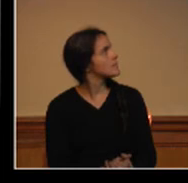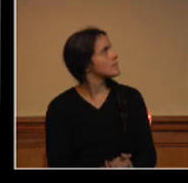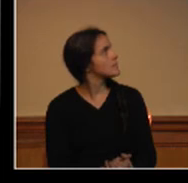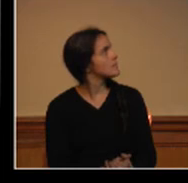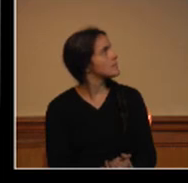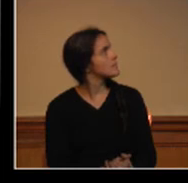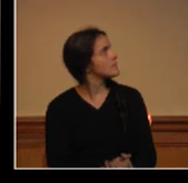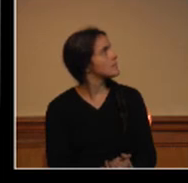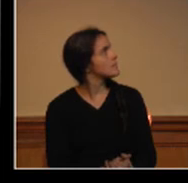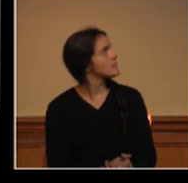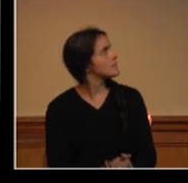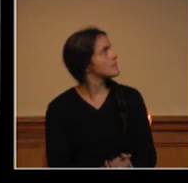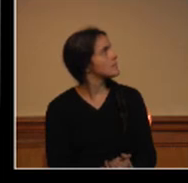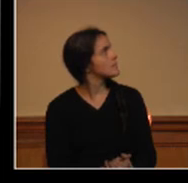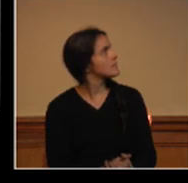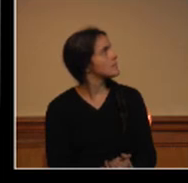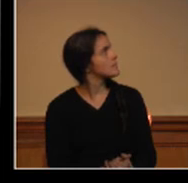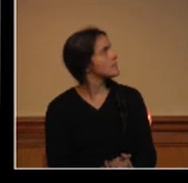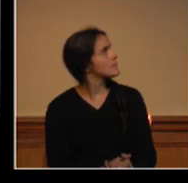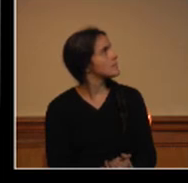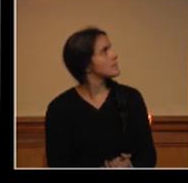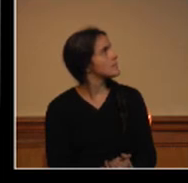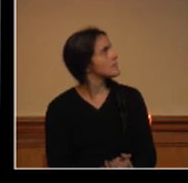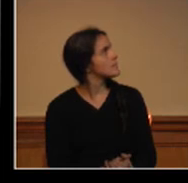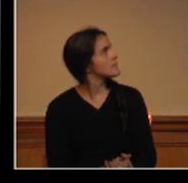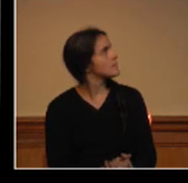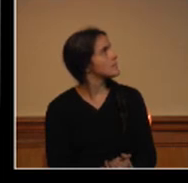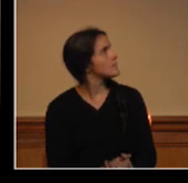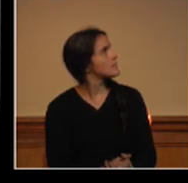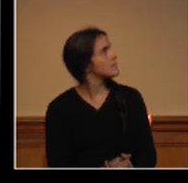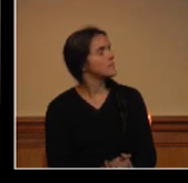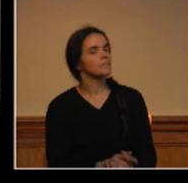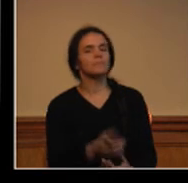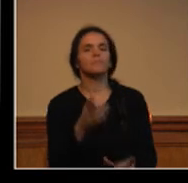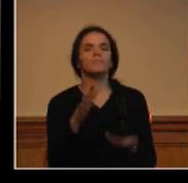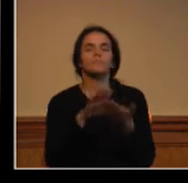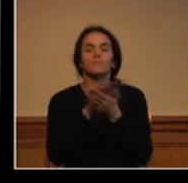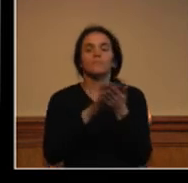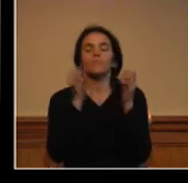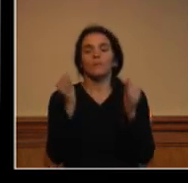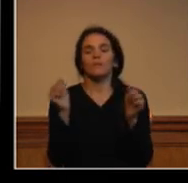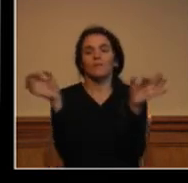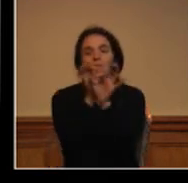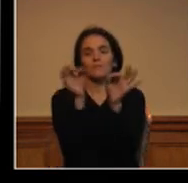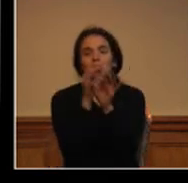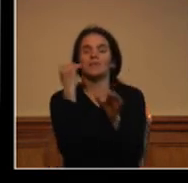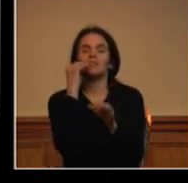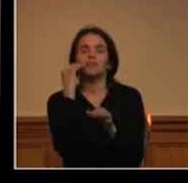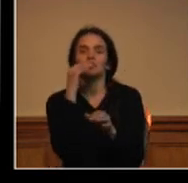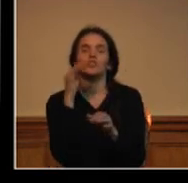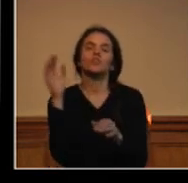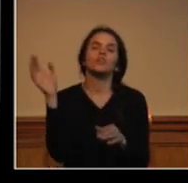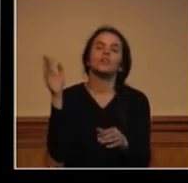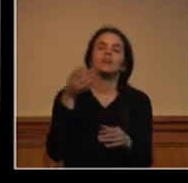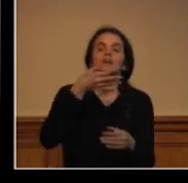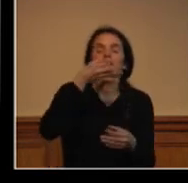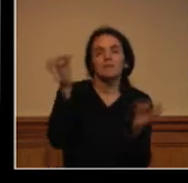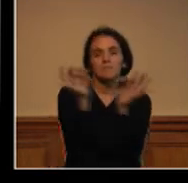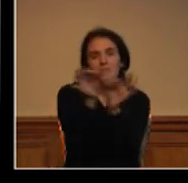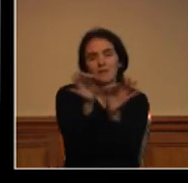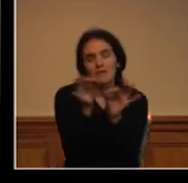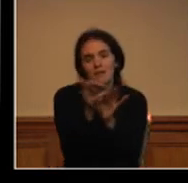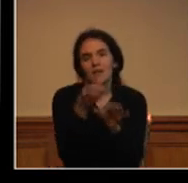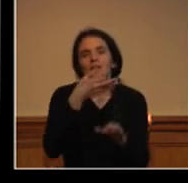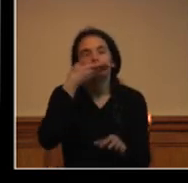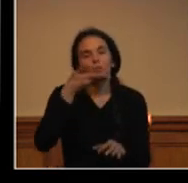Podemos sacarle el color también. Esto nos sirve para darle instrucciones al niño, trabajar el seguimiento de instrucciones, la comprensión